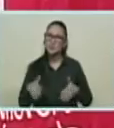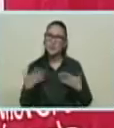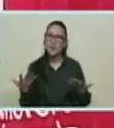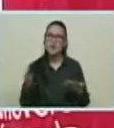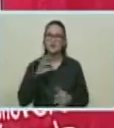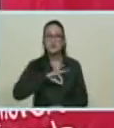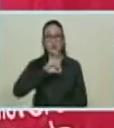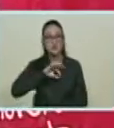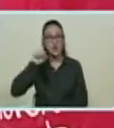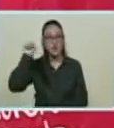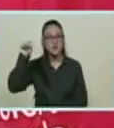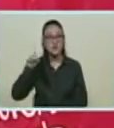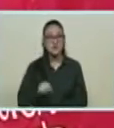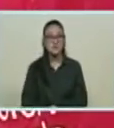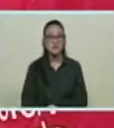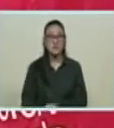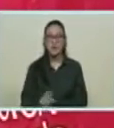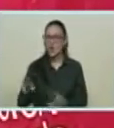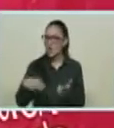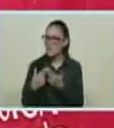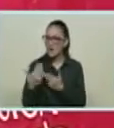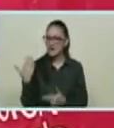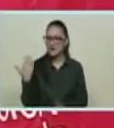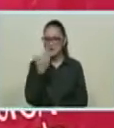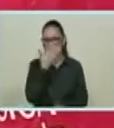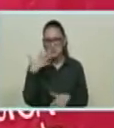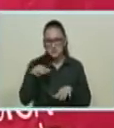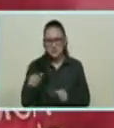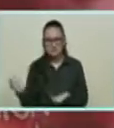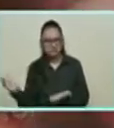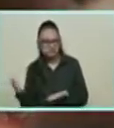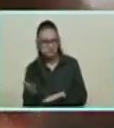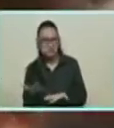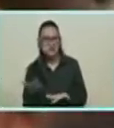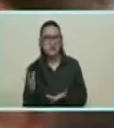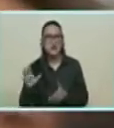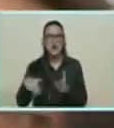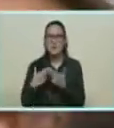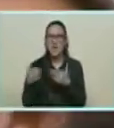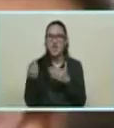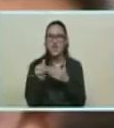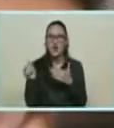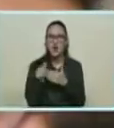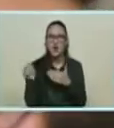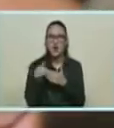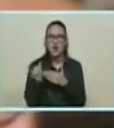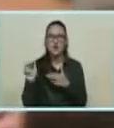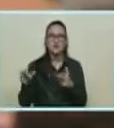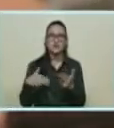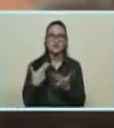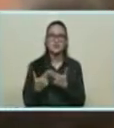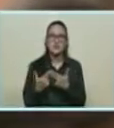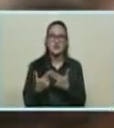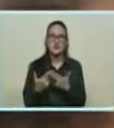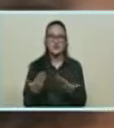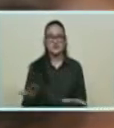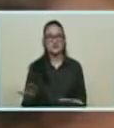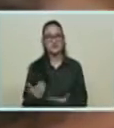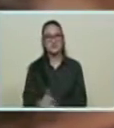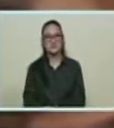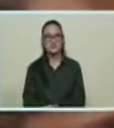en el socialismo, en derrotar la guerra económica, en derrotar a Dollar Today, en derrotar a la